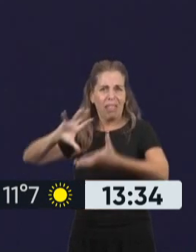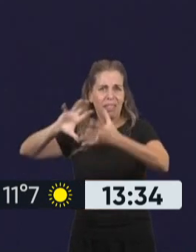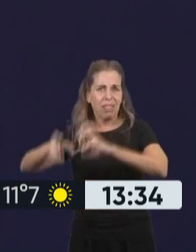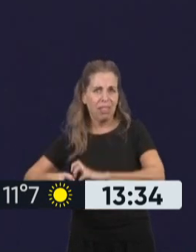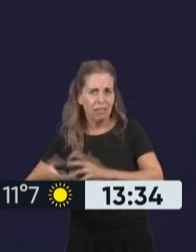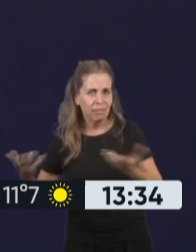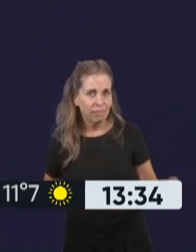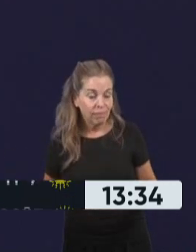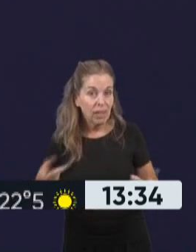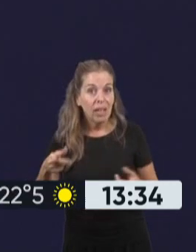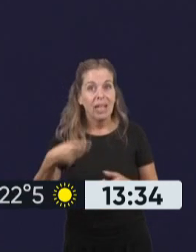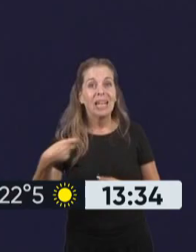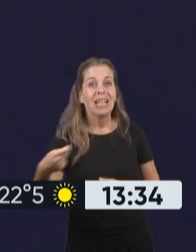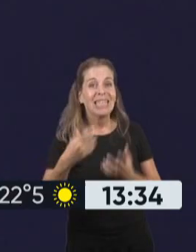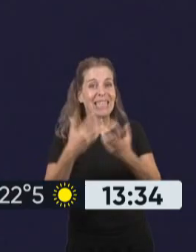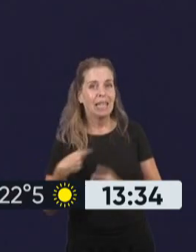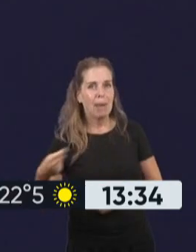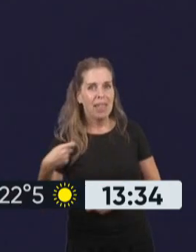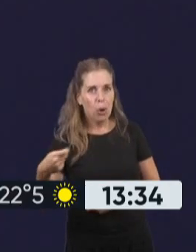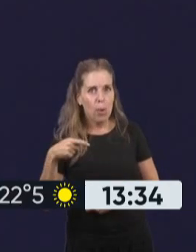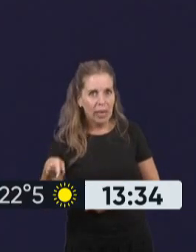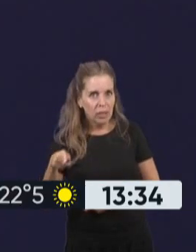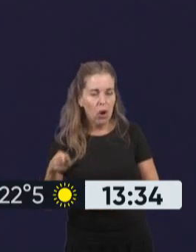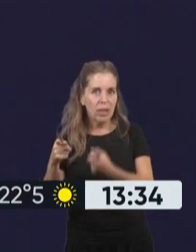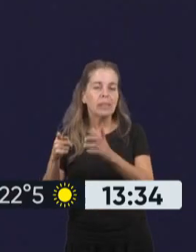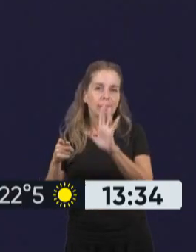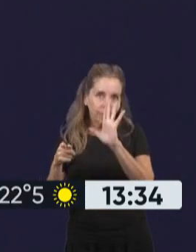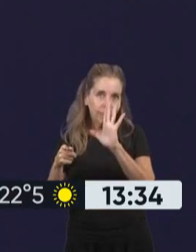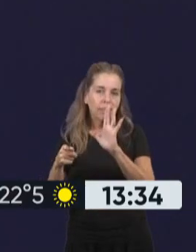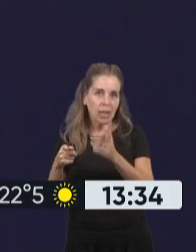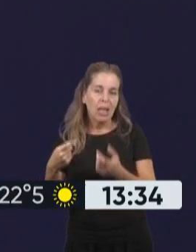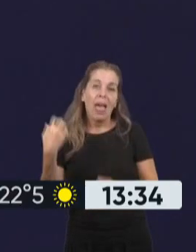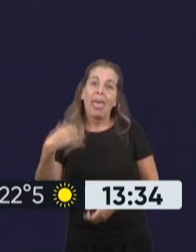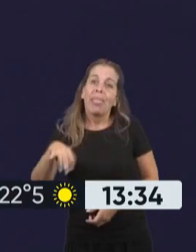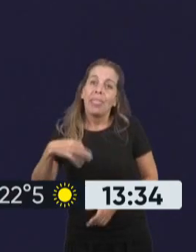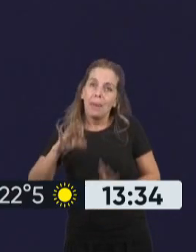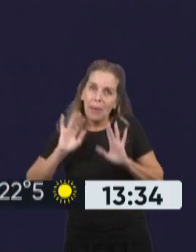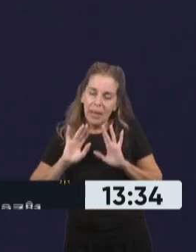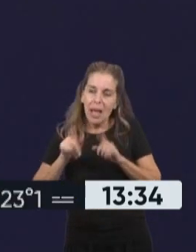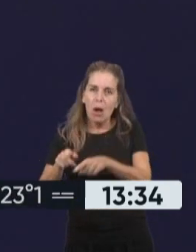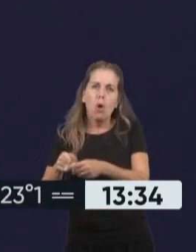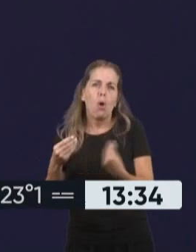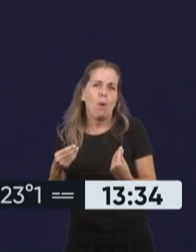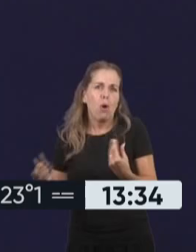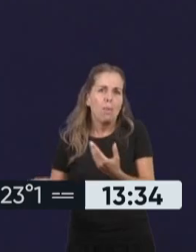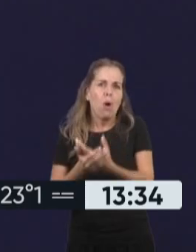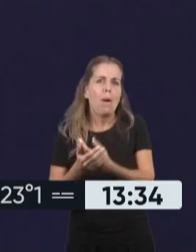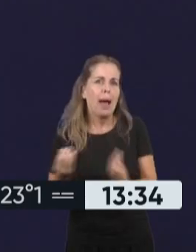sistema de reparto se sostiene, no completamente, pero debería sostenerse